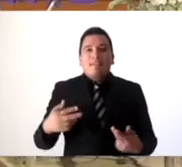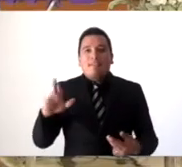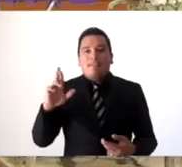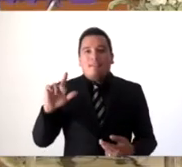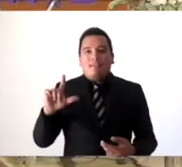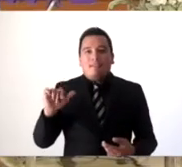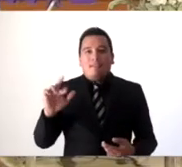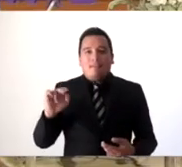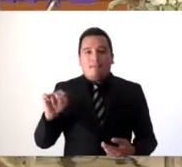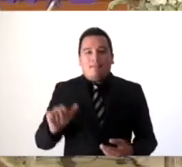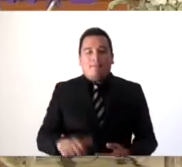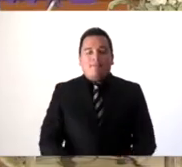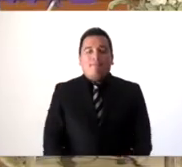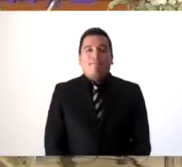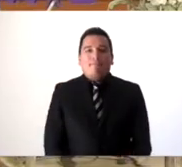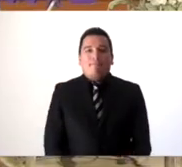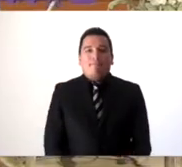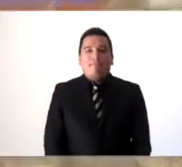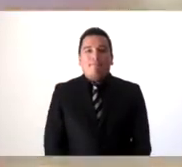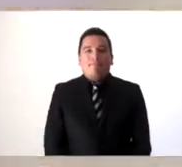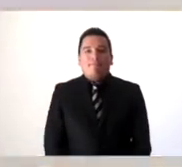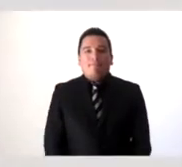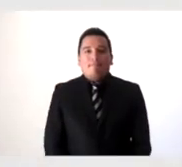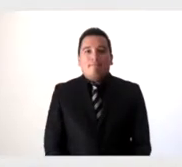identificar a nuestro programa de la urna.